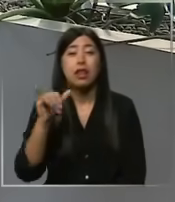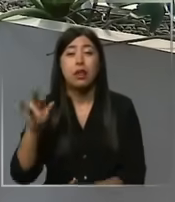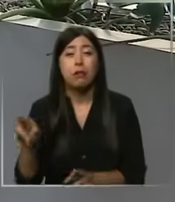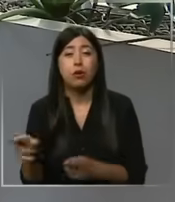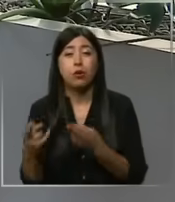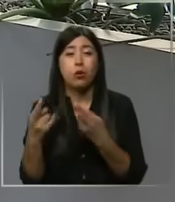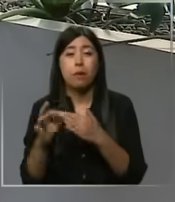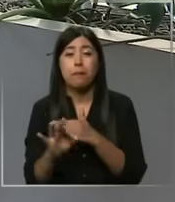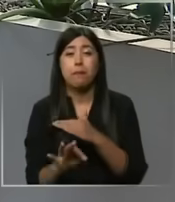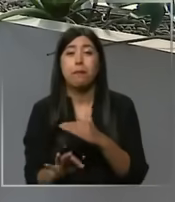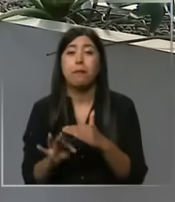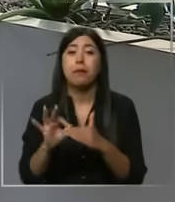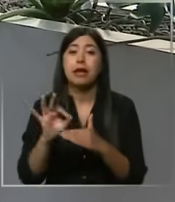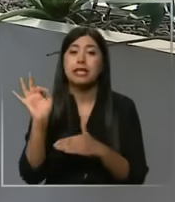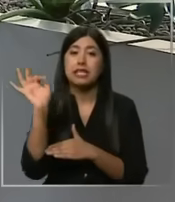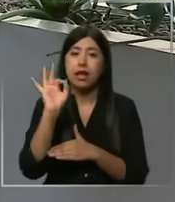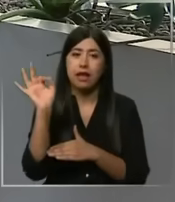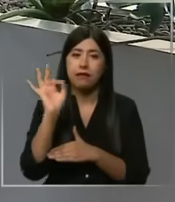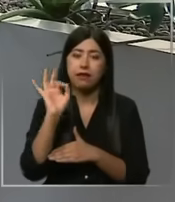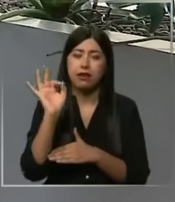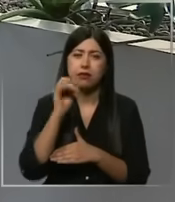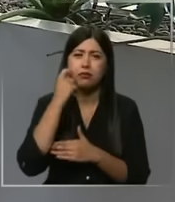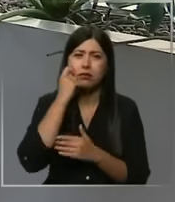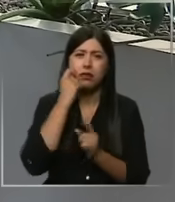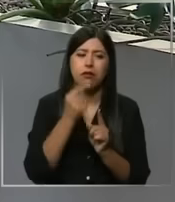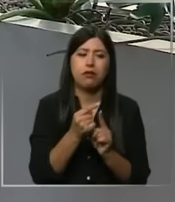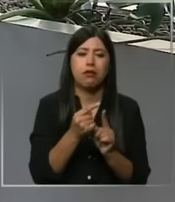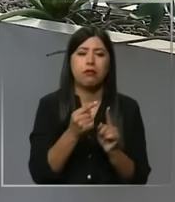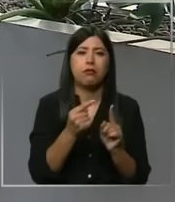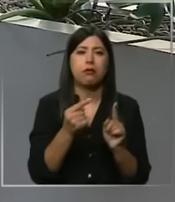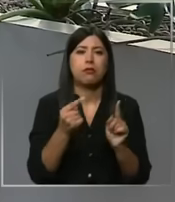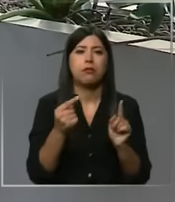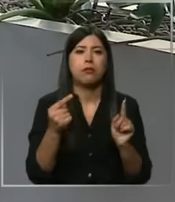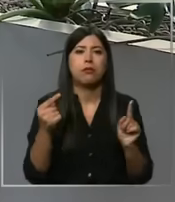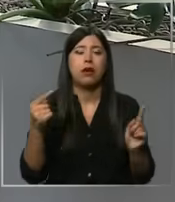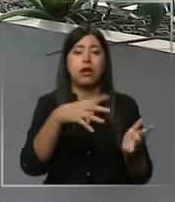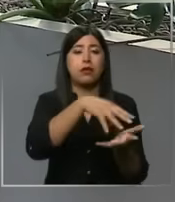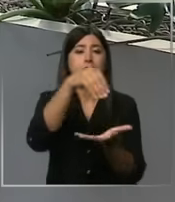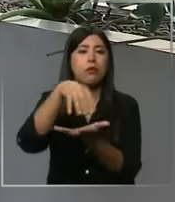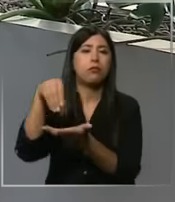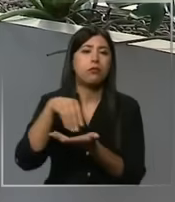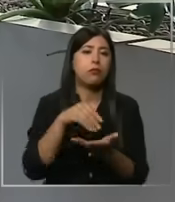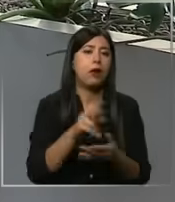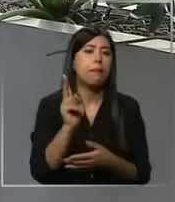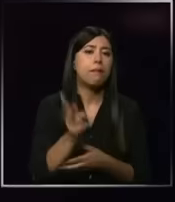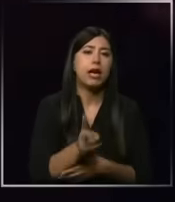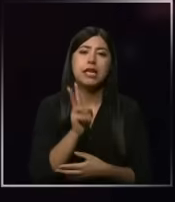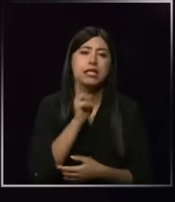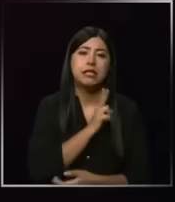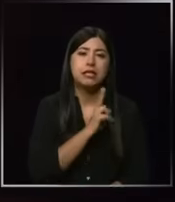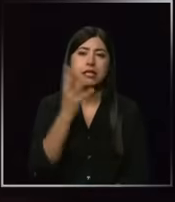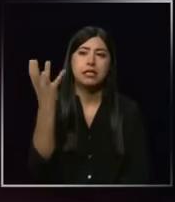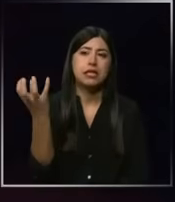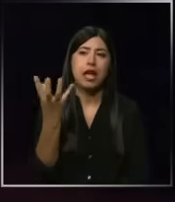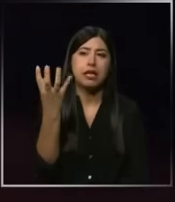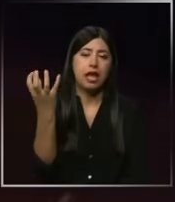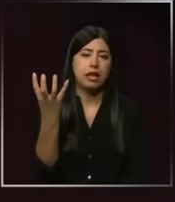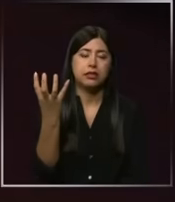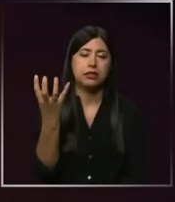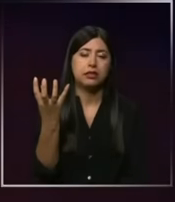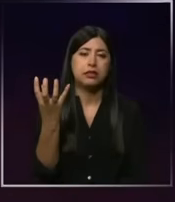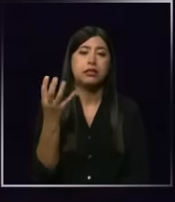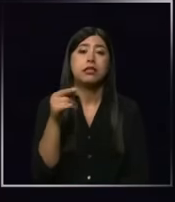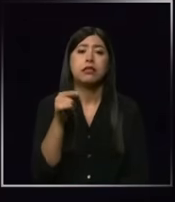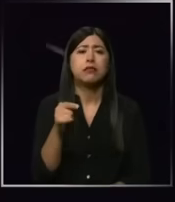recién en la madrugada del día sábado. Por lo tanto, hubo muchas antenas fuera de servicio producto de ese corte de energía eléctrica. ¿Qué la energía fue